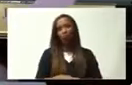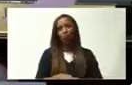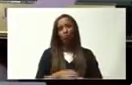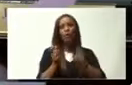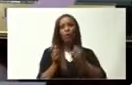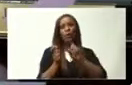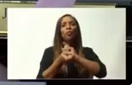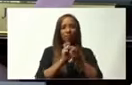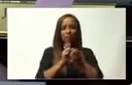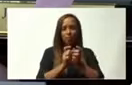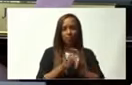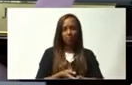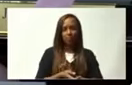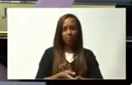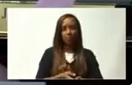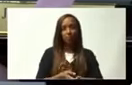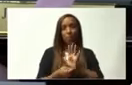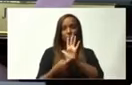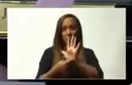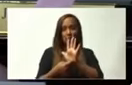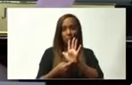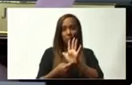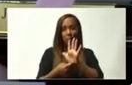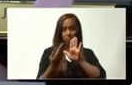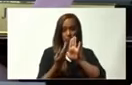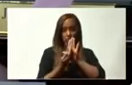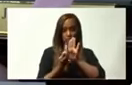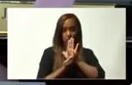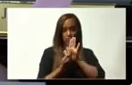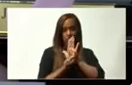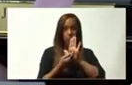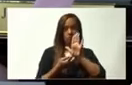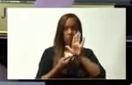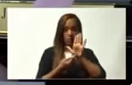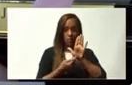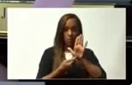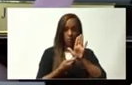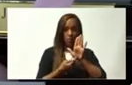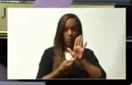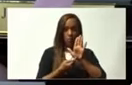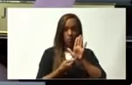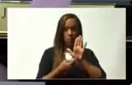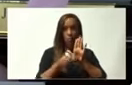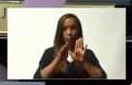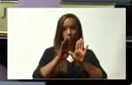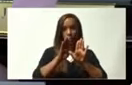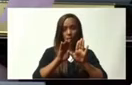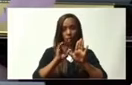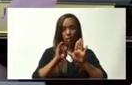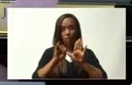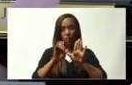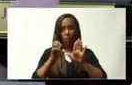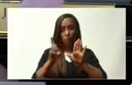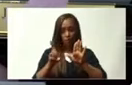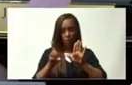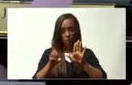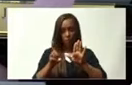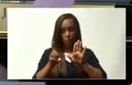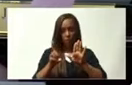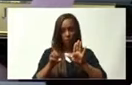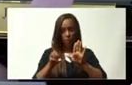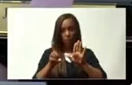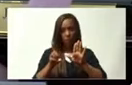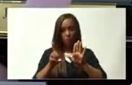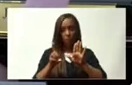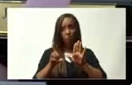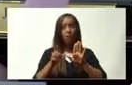contratado con el Banco Dominicano, Banco Interamericano de Desarrollo, BID, por un monto de 200 millones